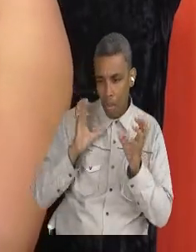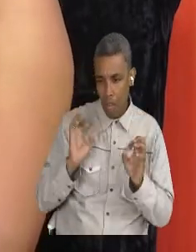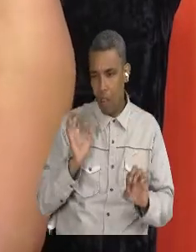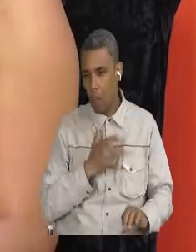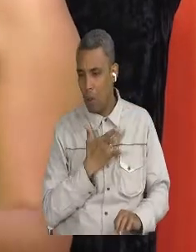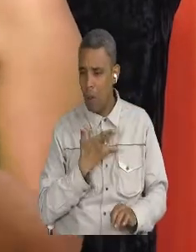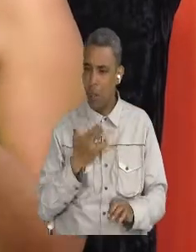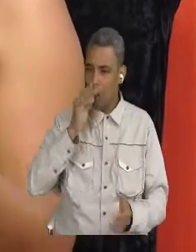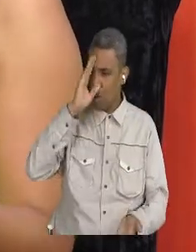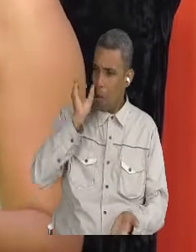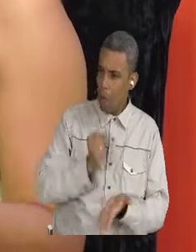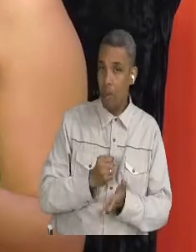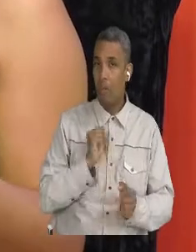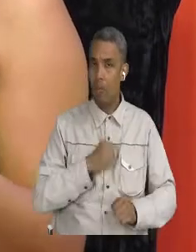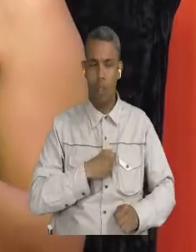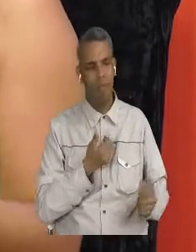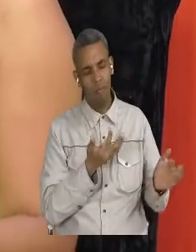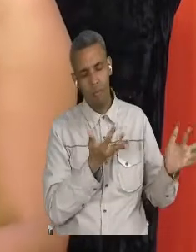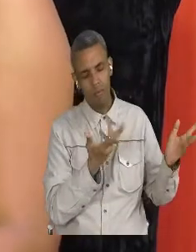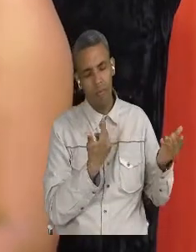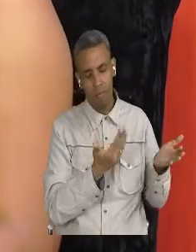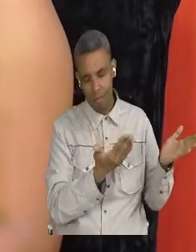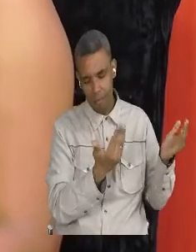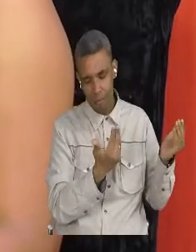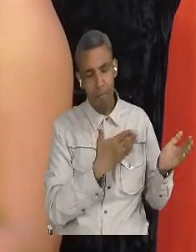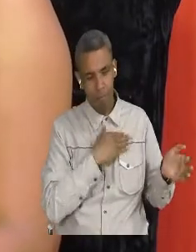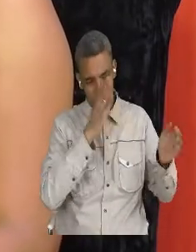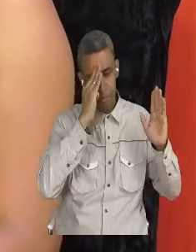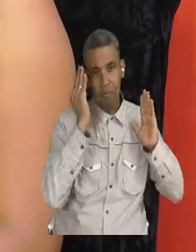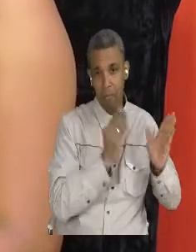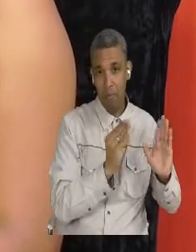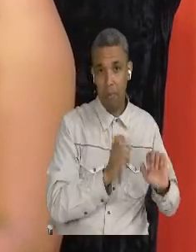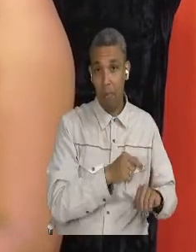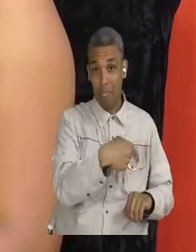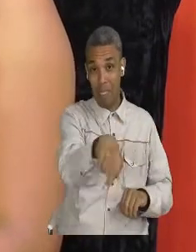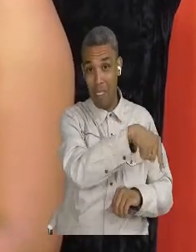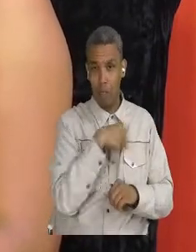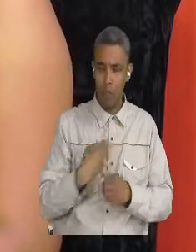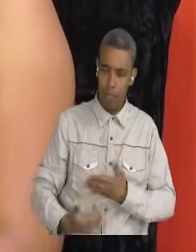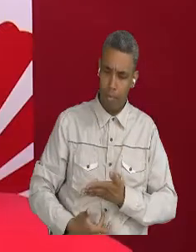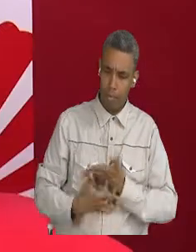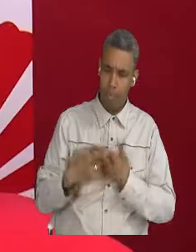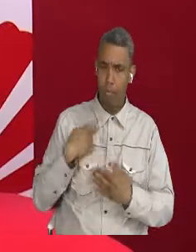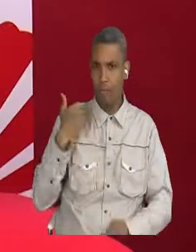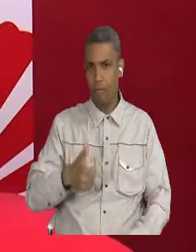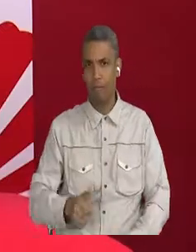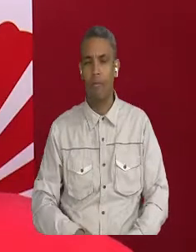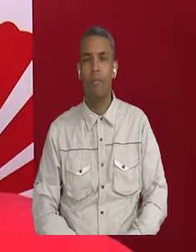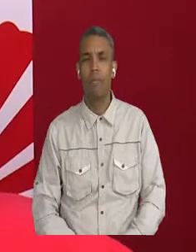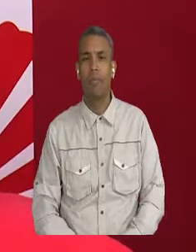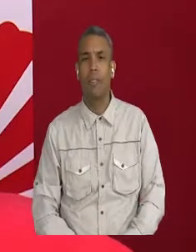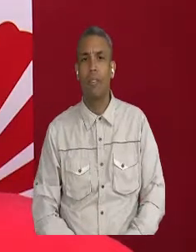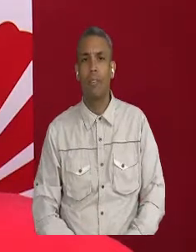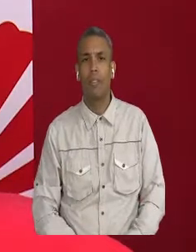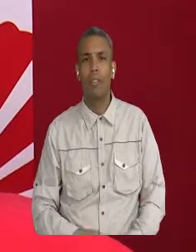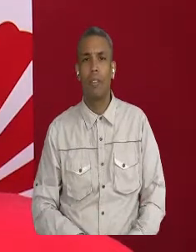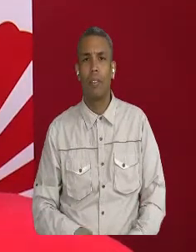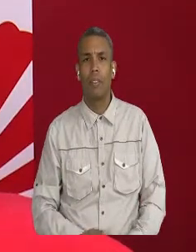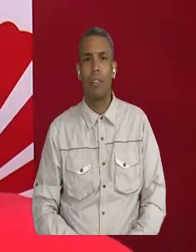poco de bienestar, que sea creativo y que se permita una motivación en ese lugar de trabajo. Bueno, Andrea,